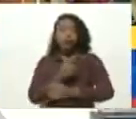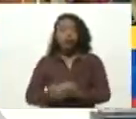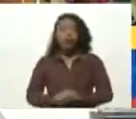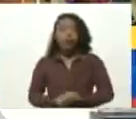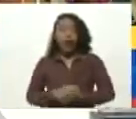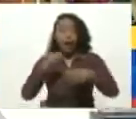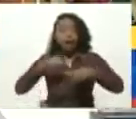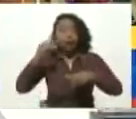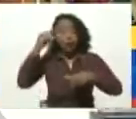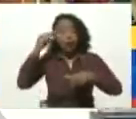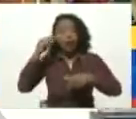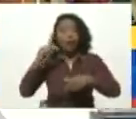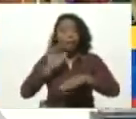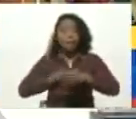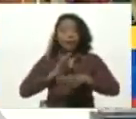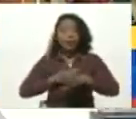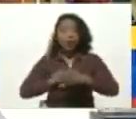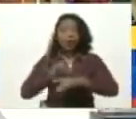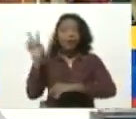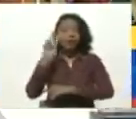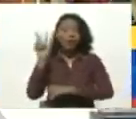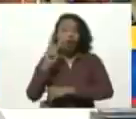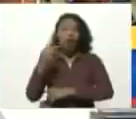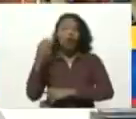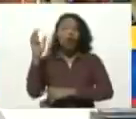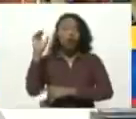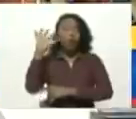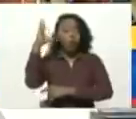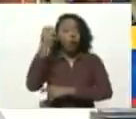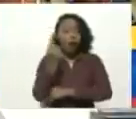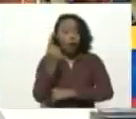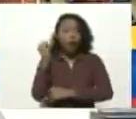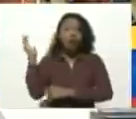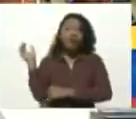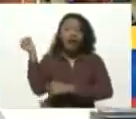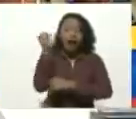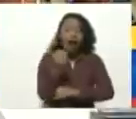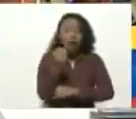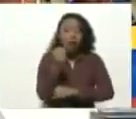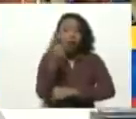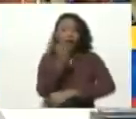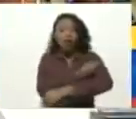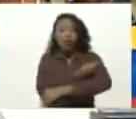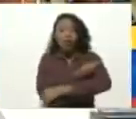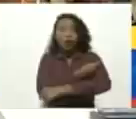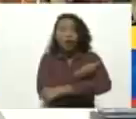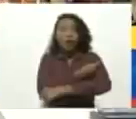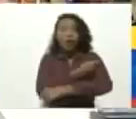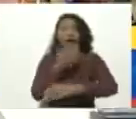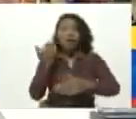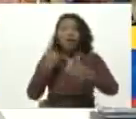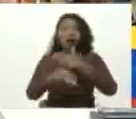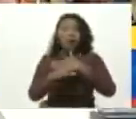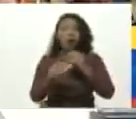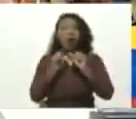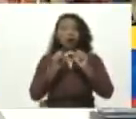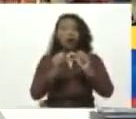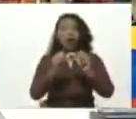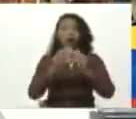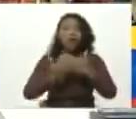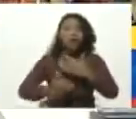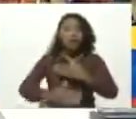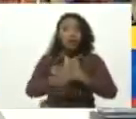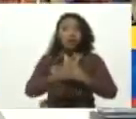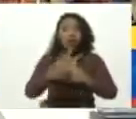en estos días que han pasado. Venezuela, lo logramos. Trajimos las vacunas. Y vamos a seguir avanzando.